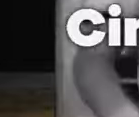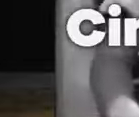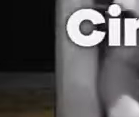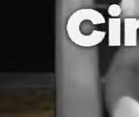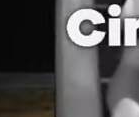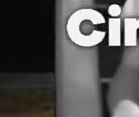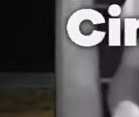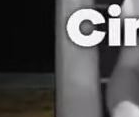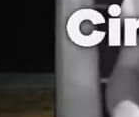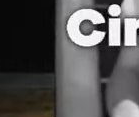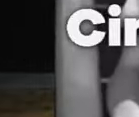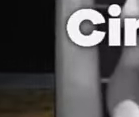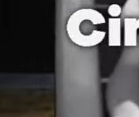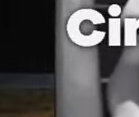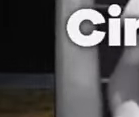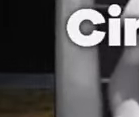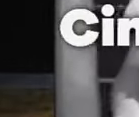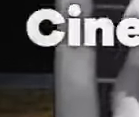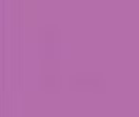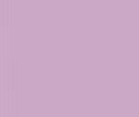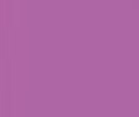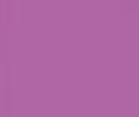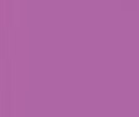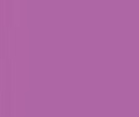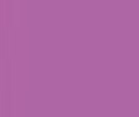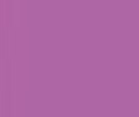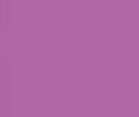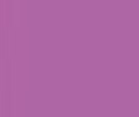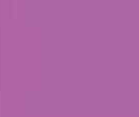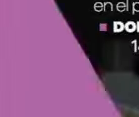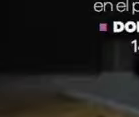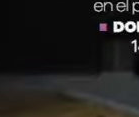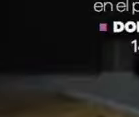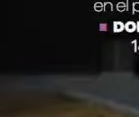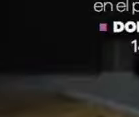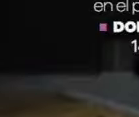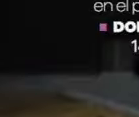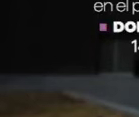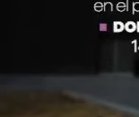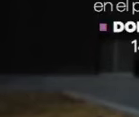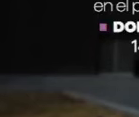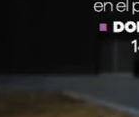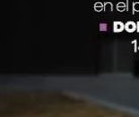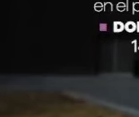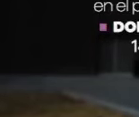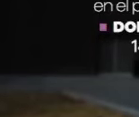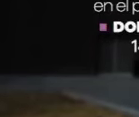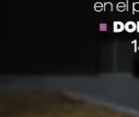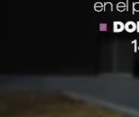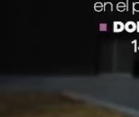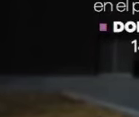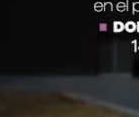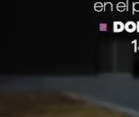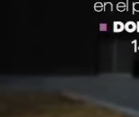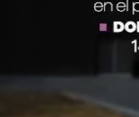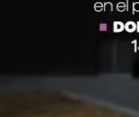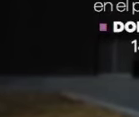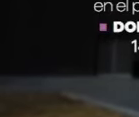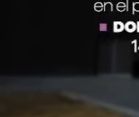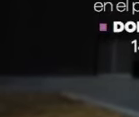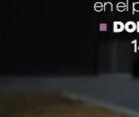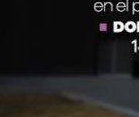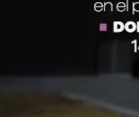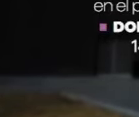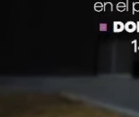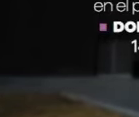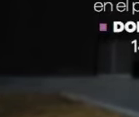pues, era cosa de copas. Mañana ni te acordarás de mí. Palabra que sí. Voy